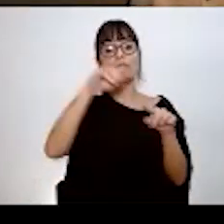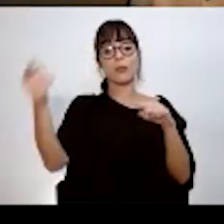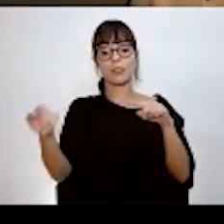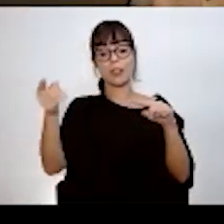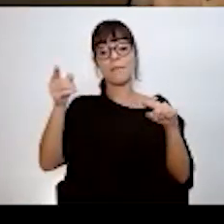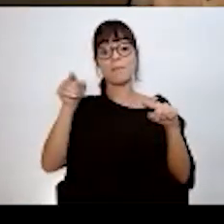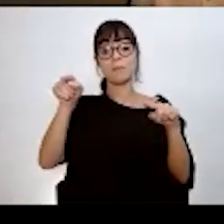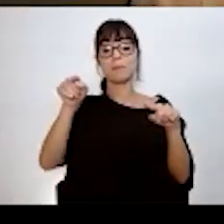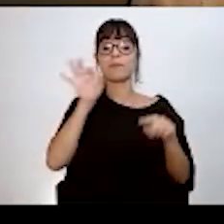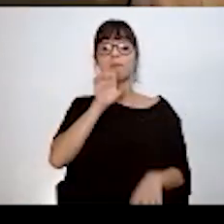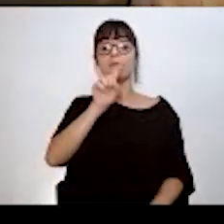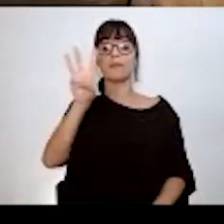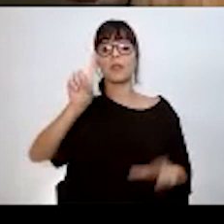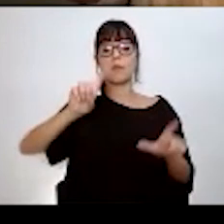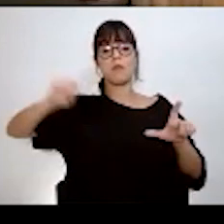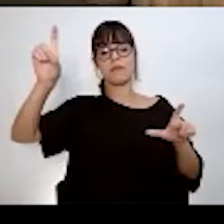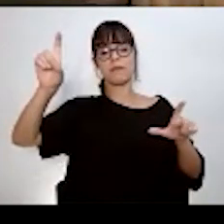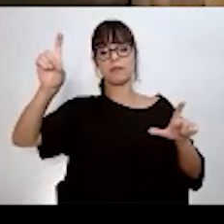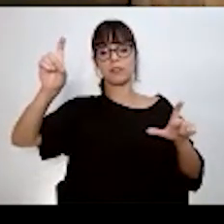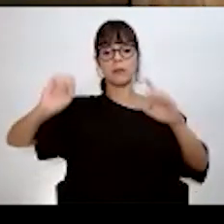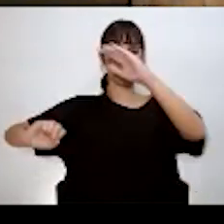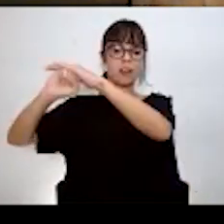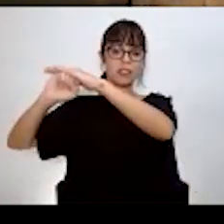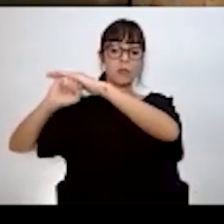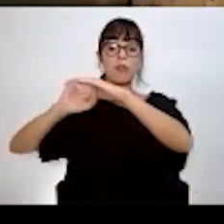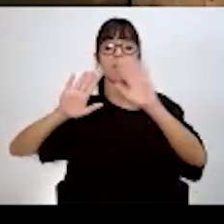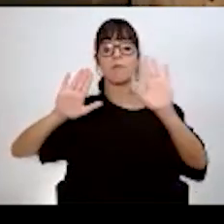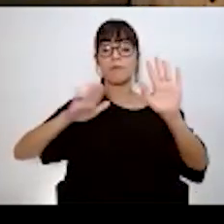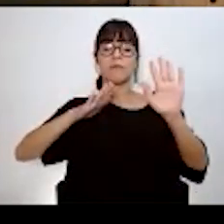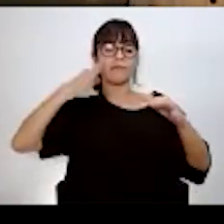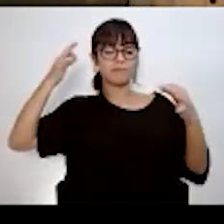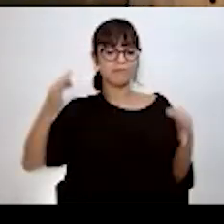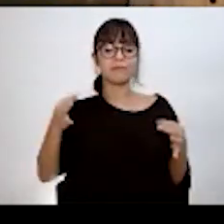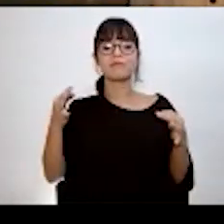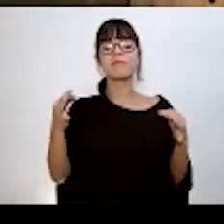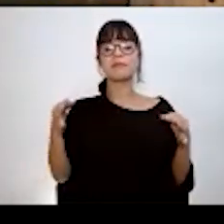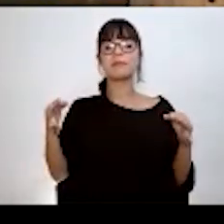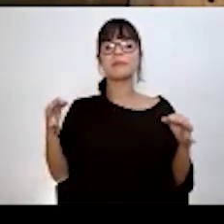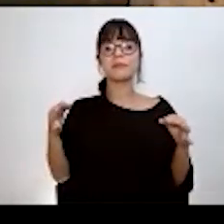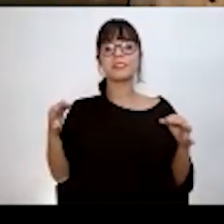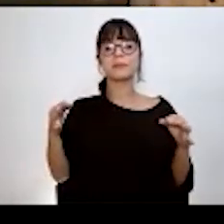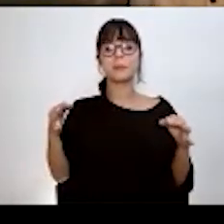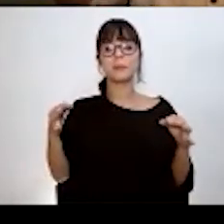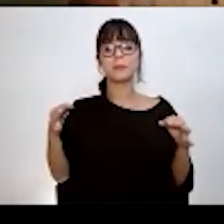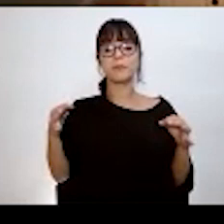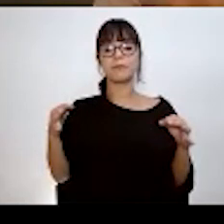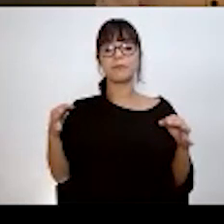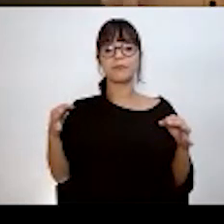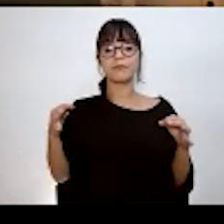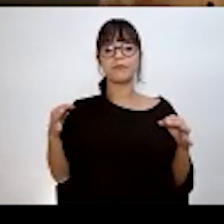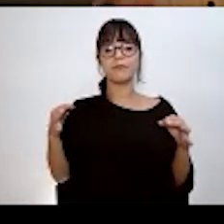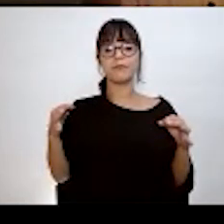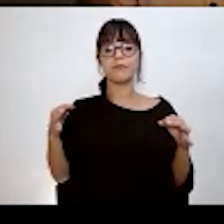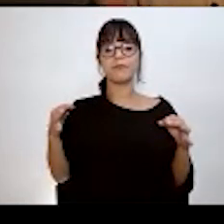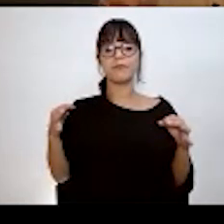en el siglo XIII. ¿Qué sucede? Que posiblemente lo que nos encontramos con que se supera por así decir, la capacidad de